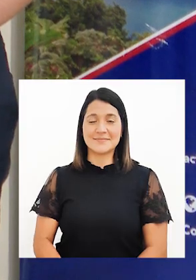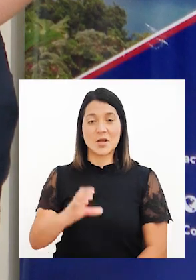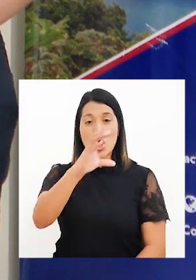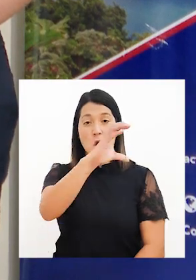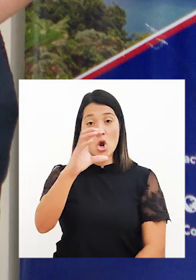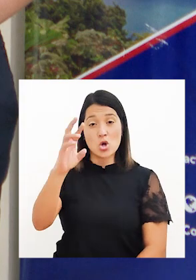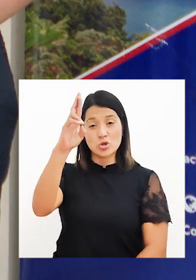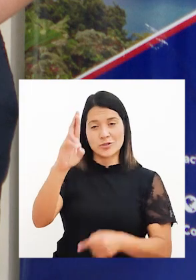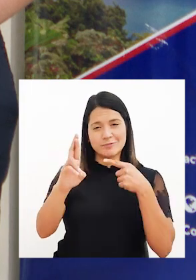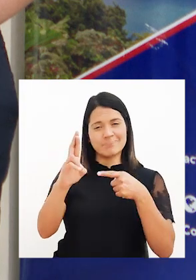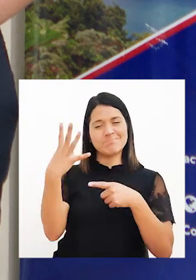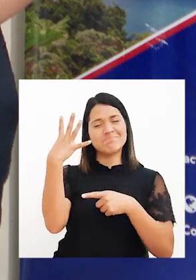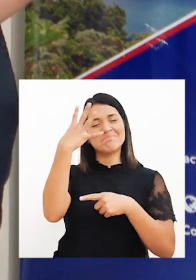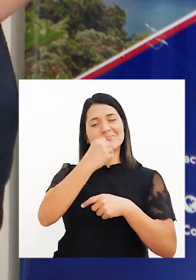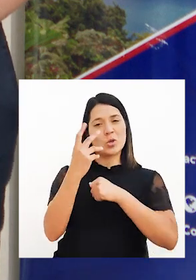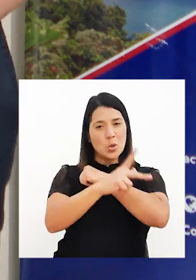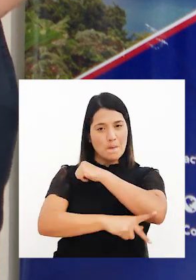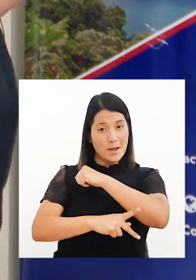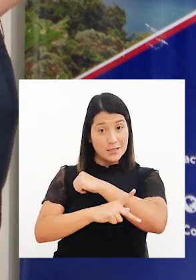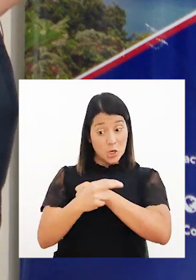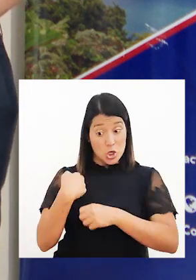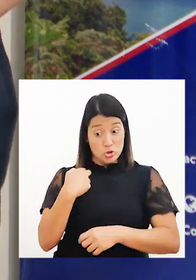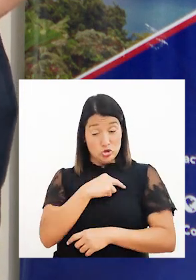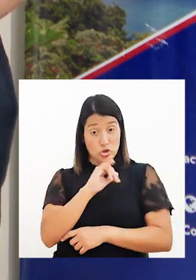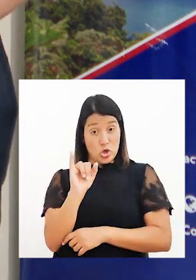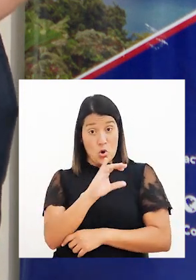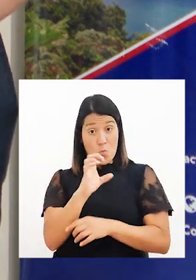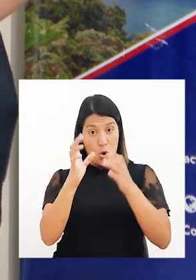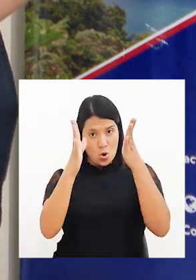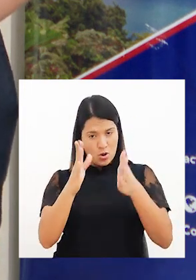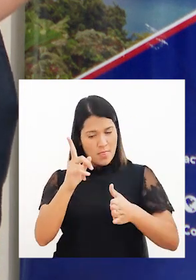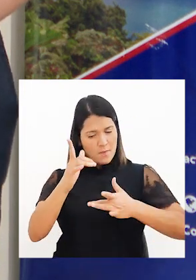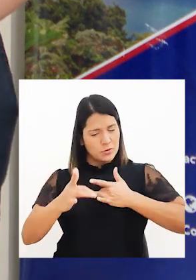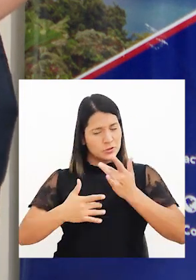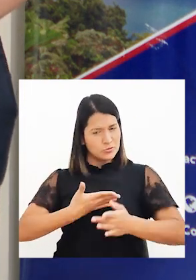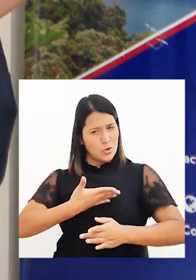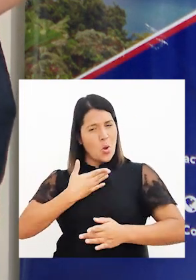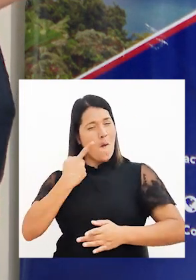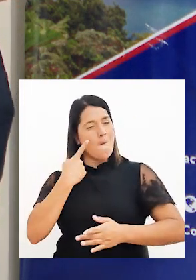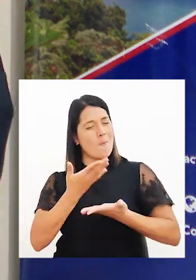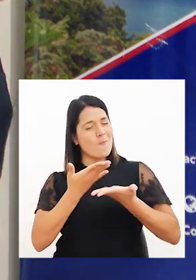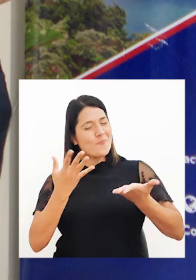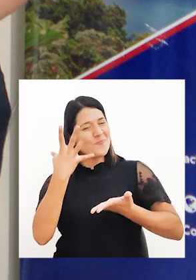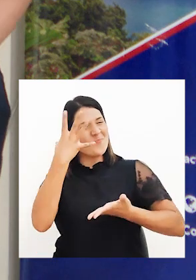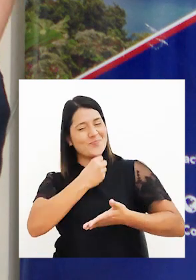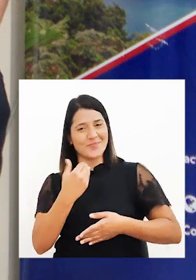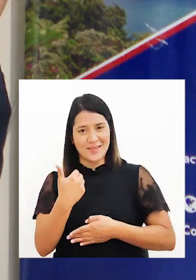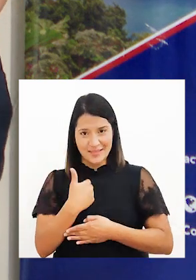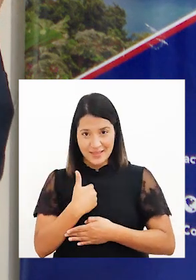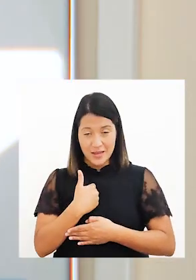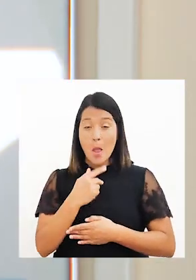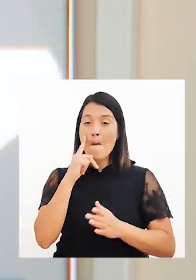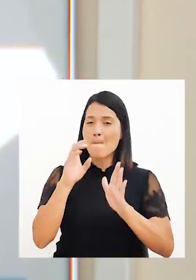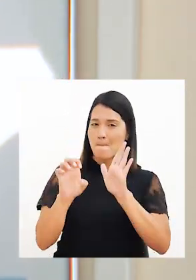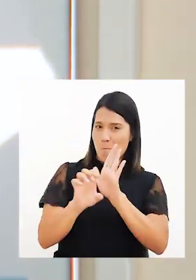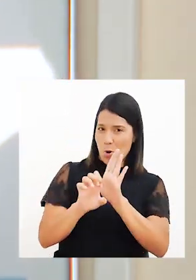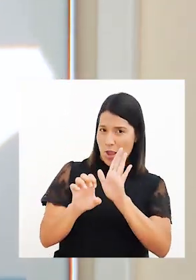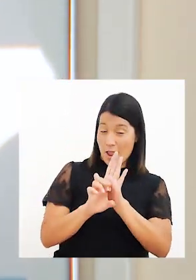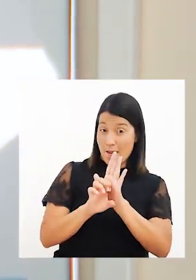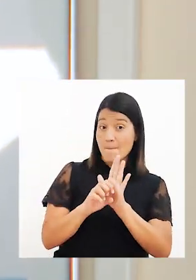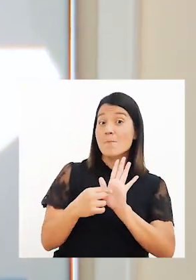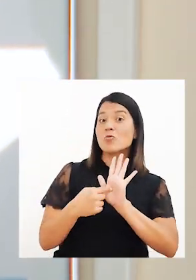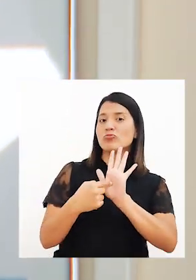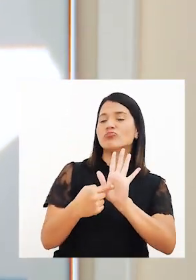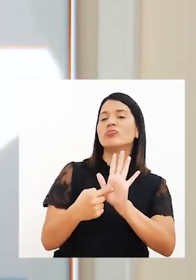Costa Rica es un hermoso país y como costarricenses debemos estar orgullosos de las bellezas con las que contamos. Una de ellas nos las trae la